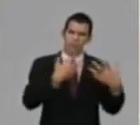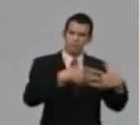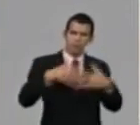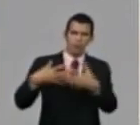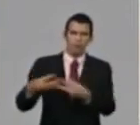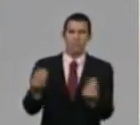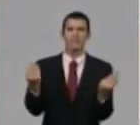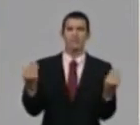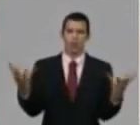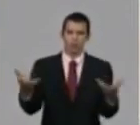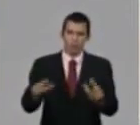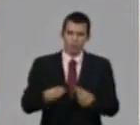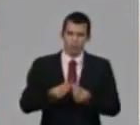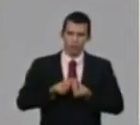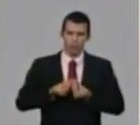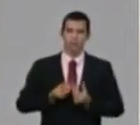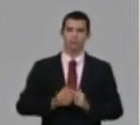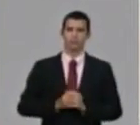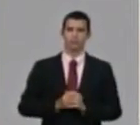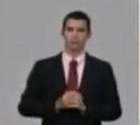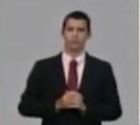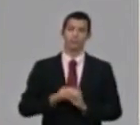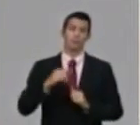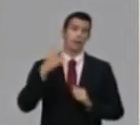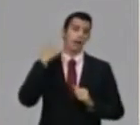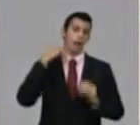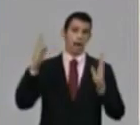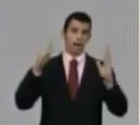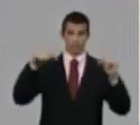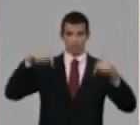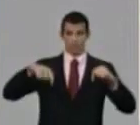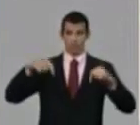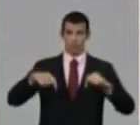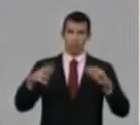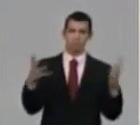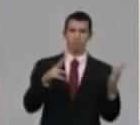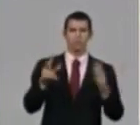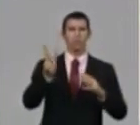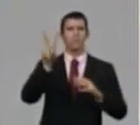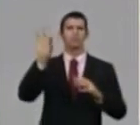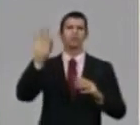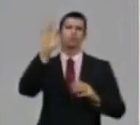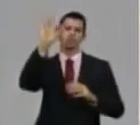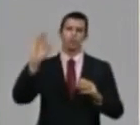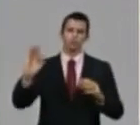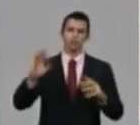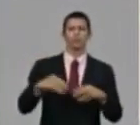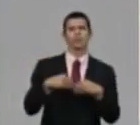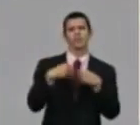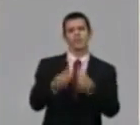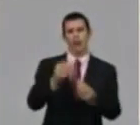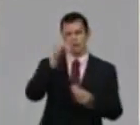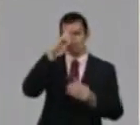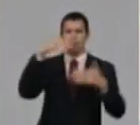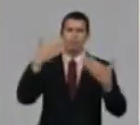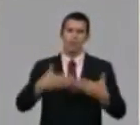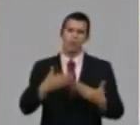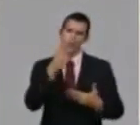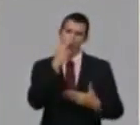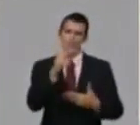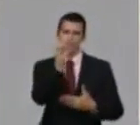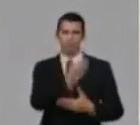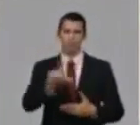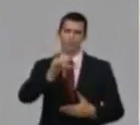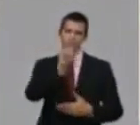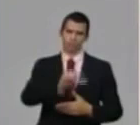año 2020 consideró un 28% de los recursos presupuestarios al sector de la salud y la asistencia social. Eso ya de por sí es